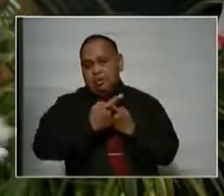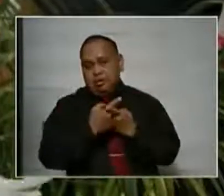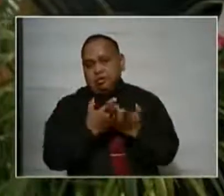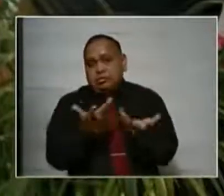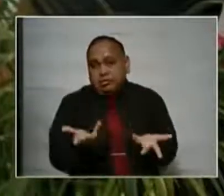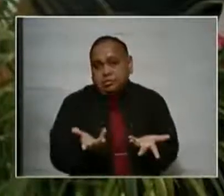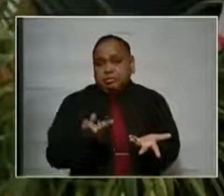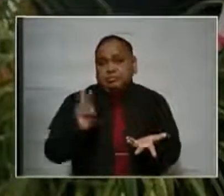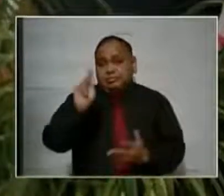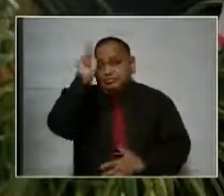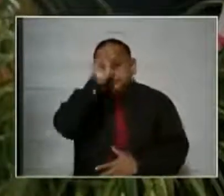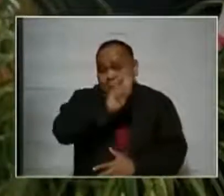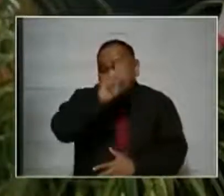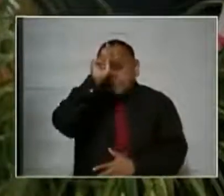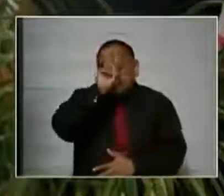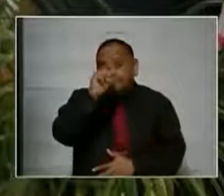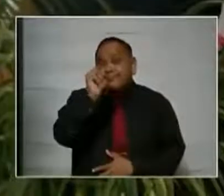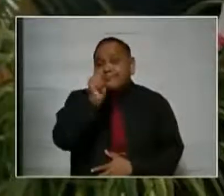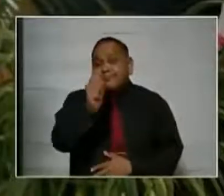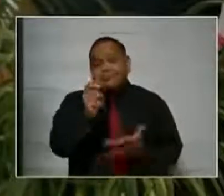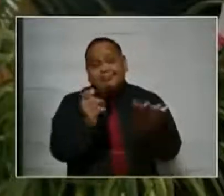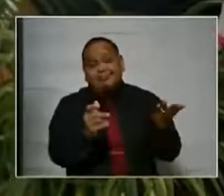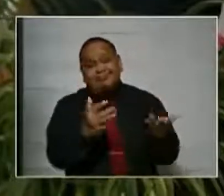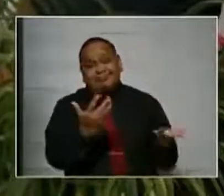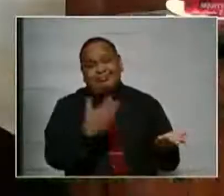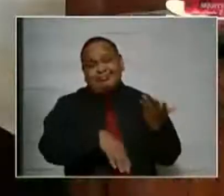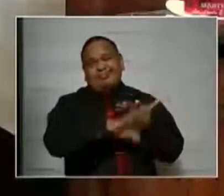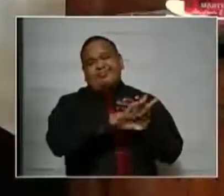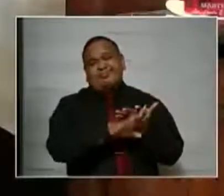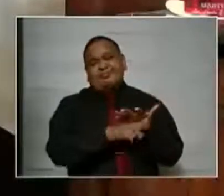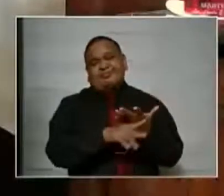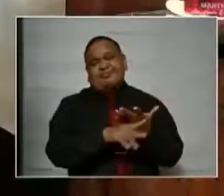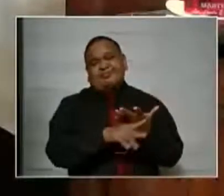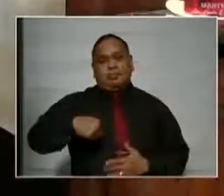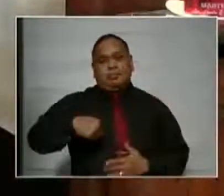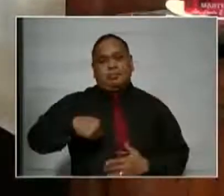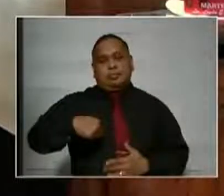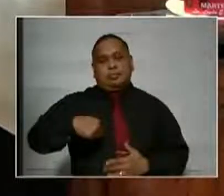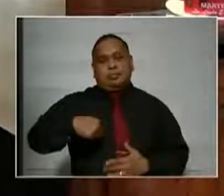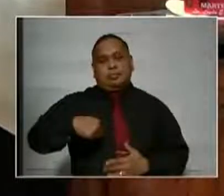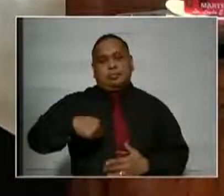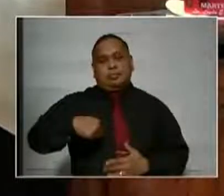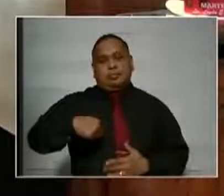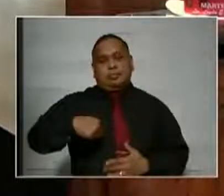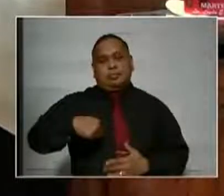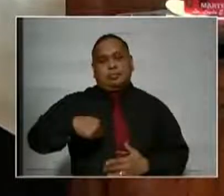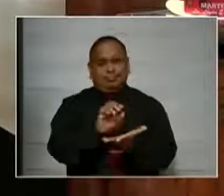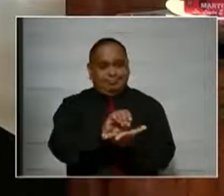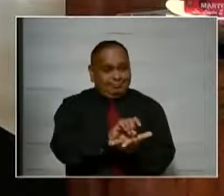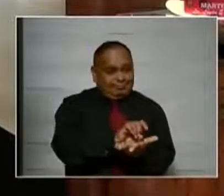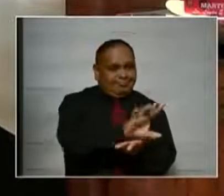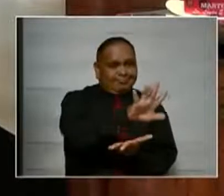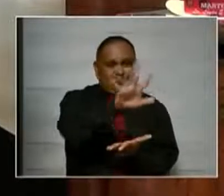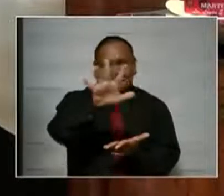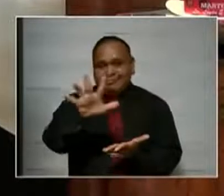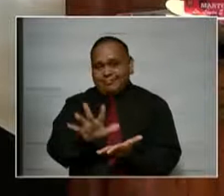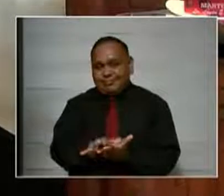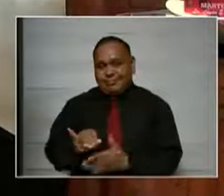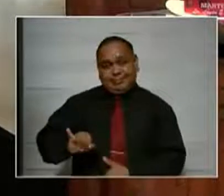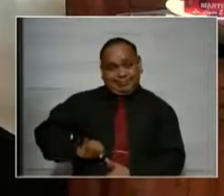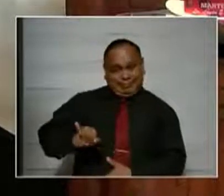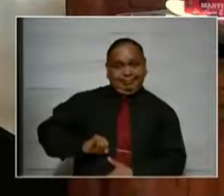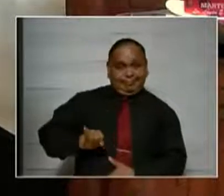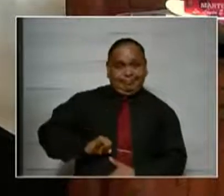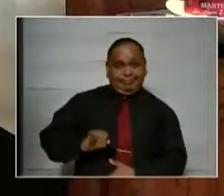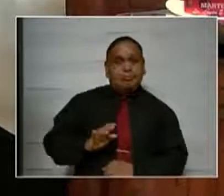no hubo prudencia de aquel lado por ahí tenemos primero dijimos vamos a subir pues encontramos que estaba muy interesante porque